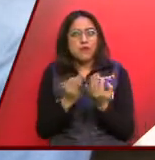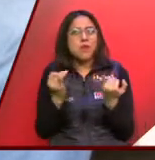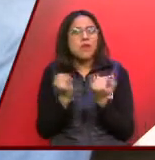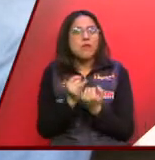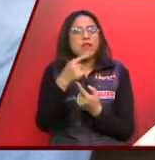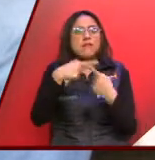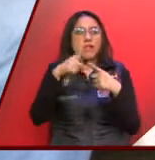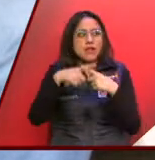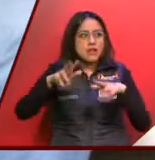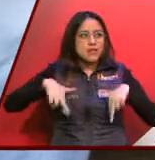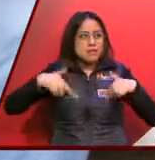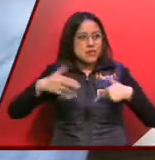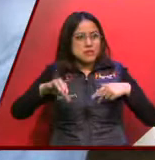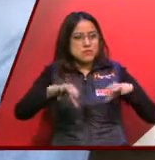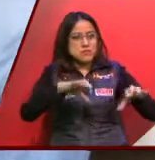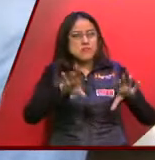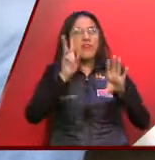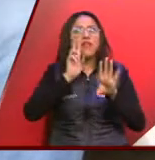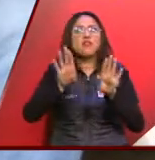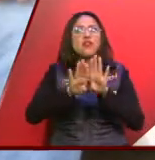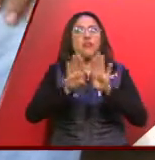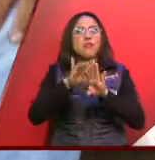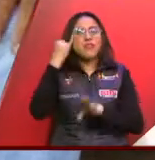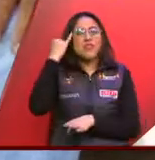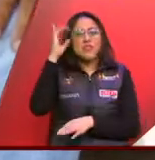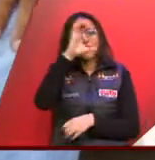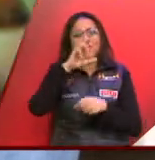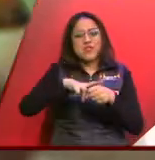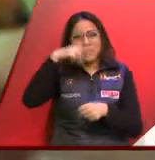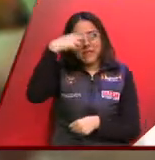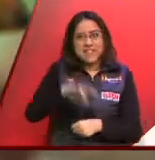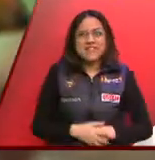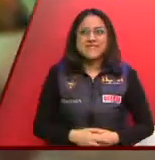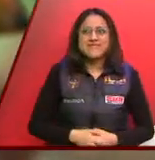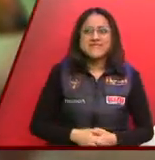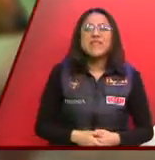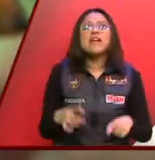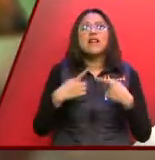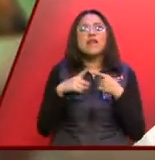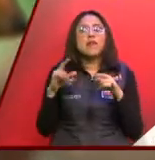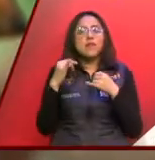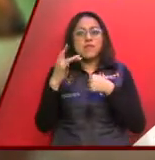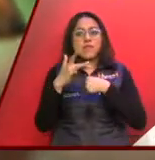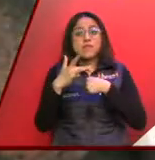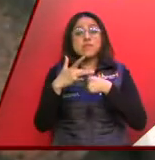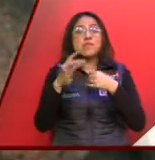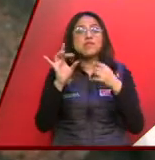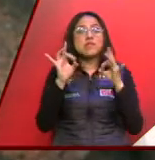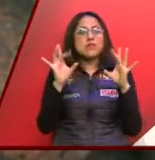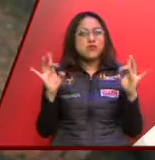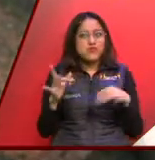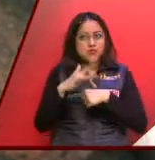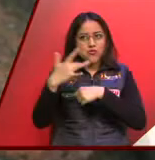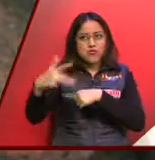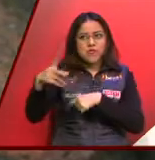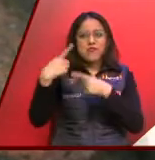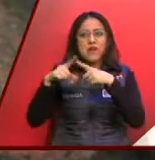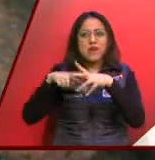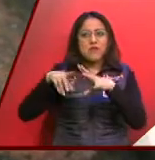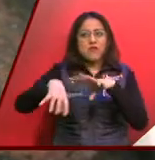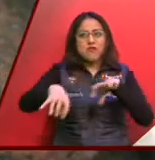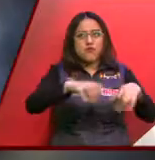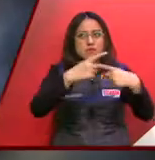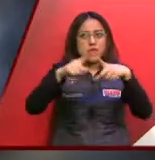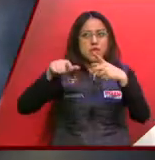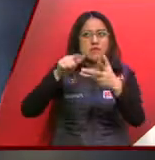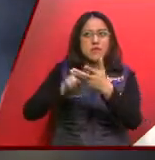hay representación de nuestra etnia en ese trabajo de ámbar. A diferencia de la joyería con ámbar que se produce por montones en varias